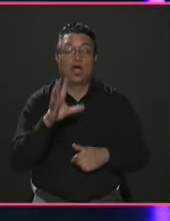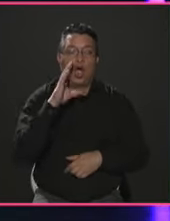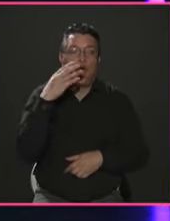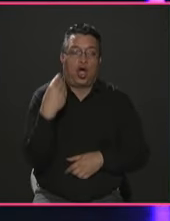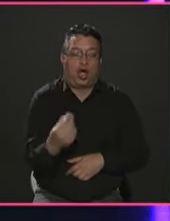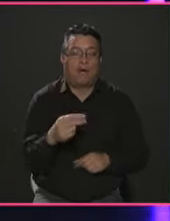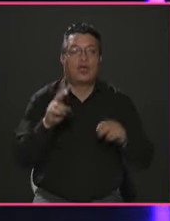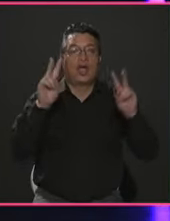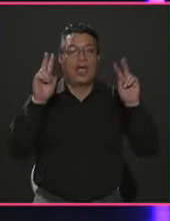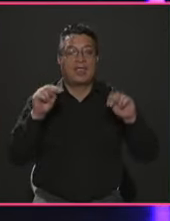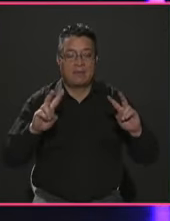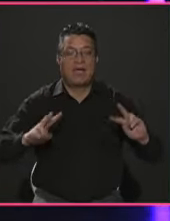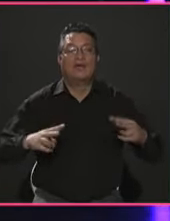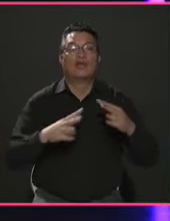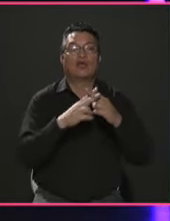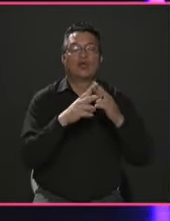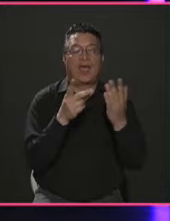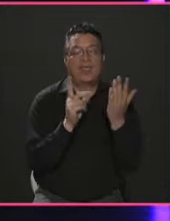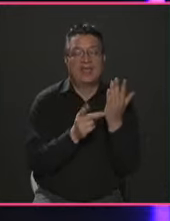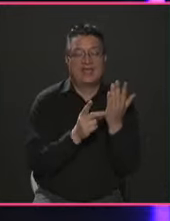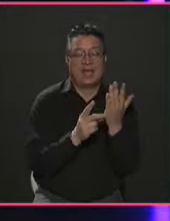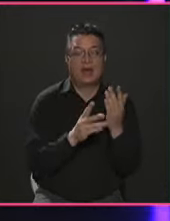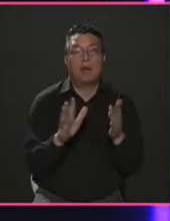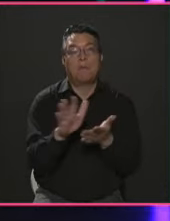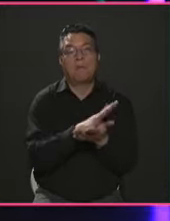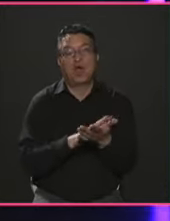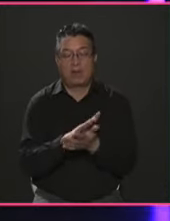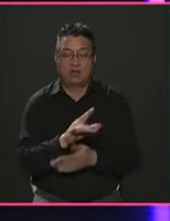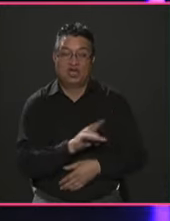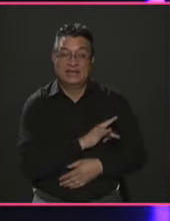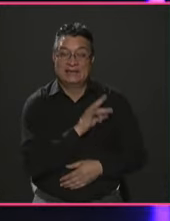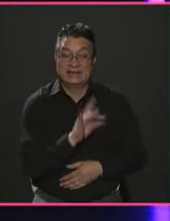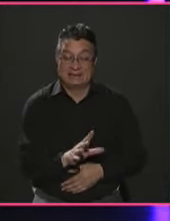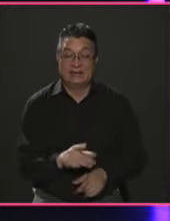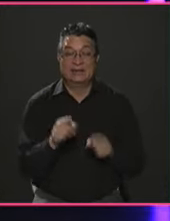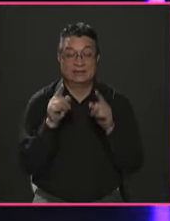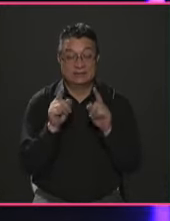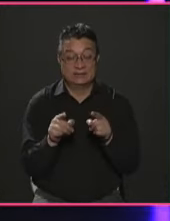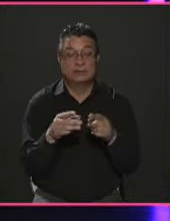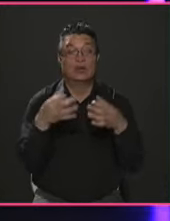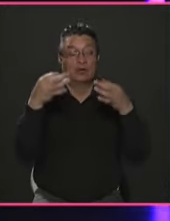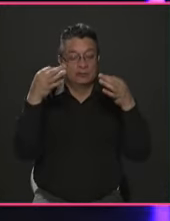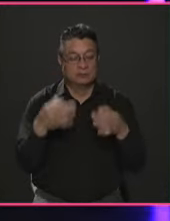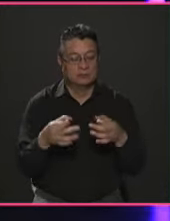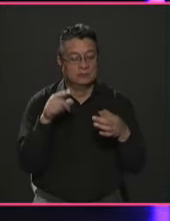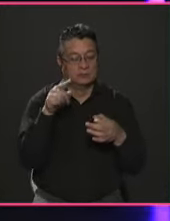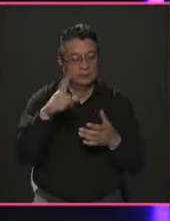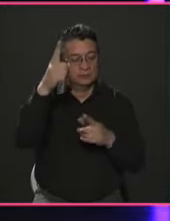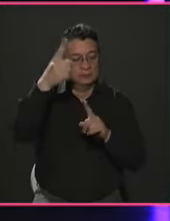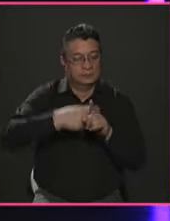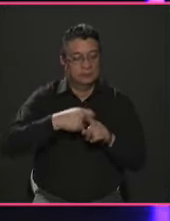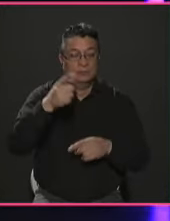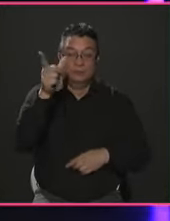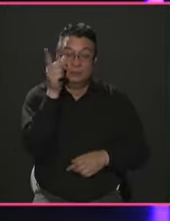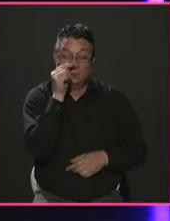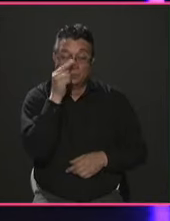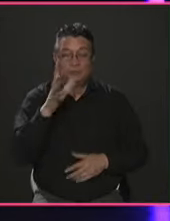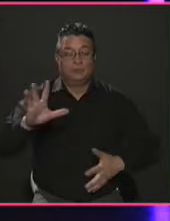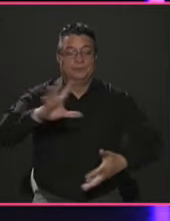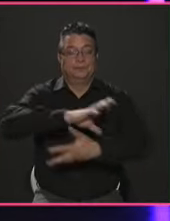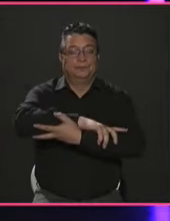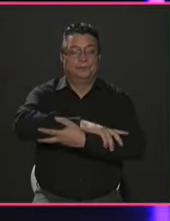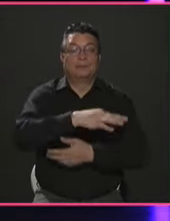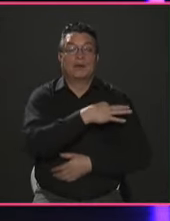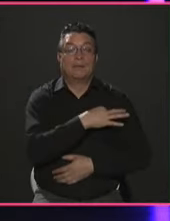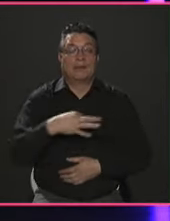en materia de infraestructura digital y por ejemplo en Chile justamente si firmamos el pasado mes de octubre un convenio con el